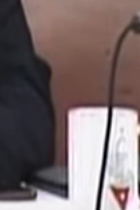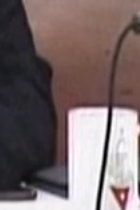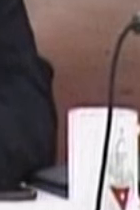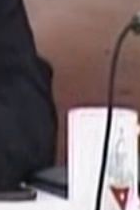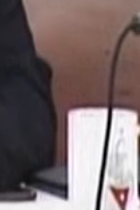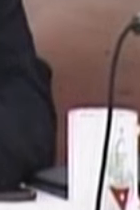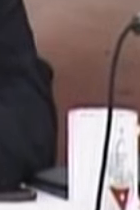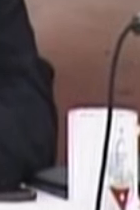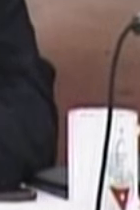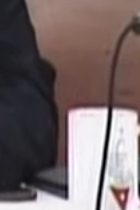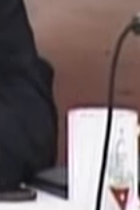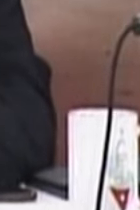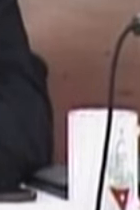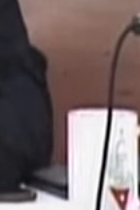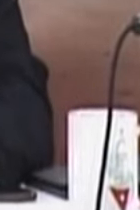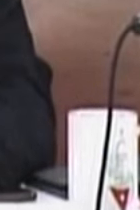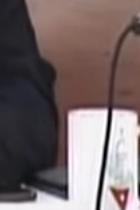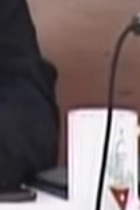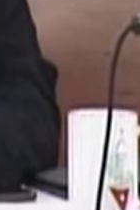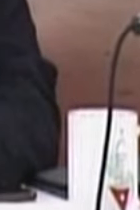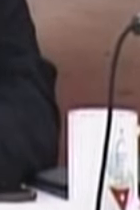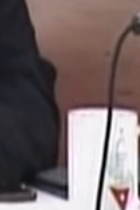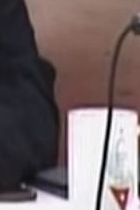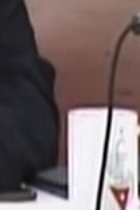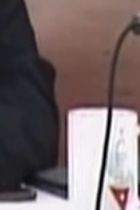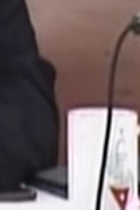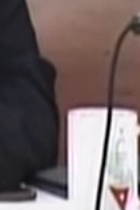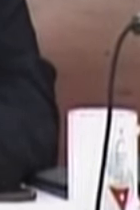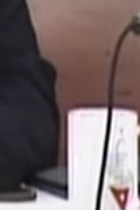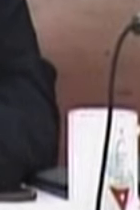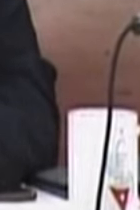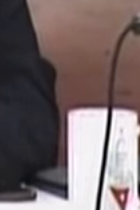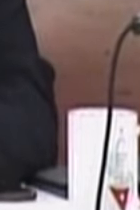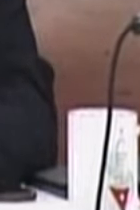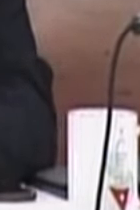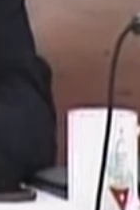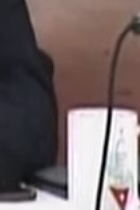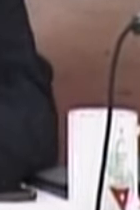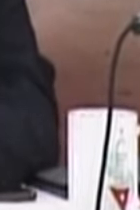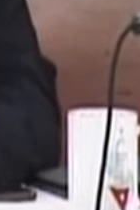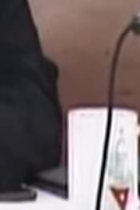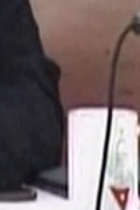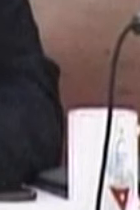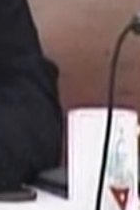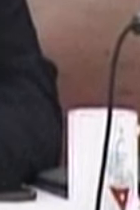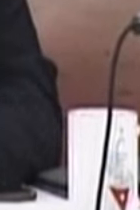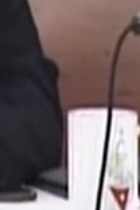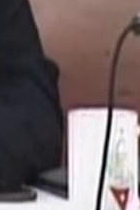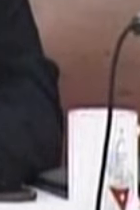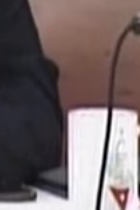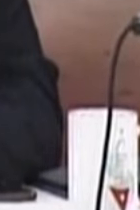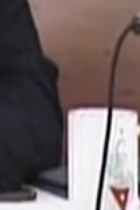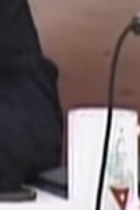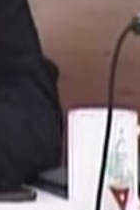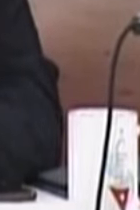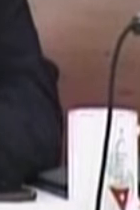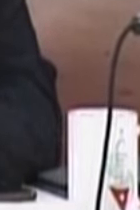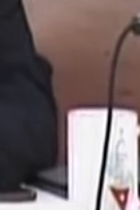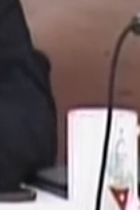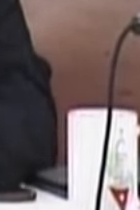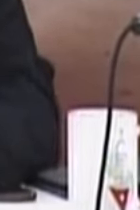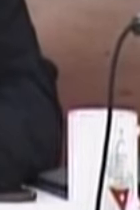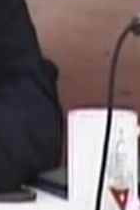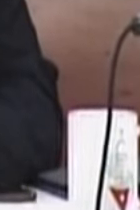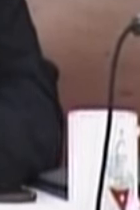que el próximo 5 de noviembre estará festejando sus 510 años como villa, y de su presente por el trabajo para el